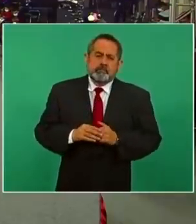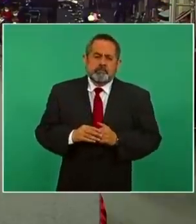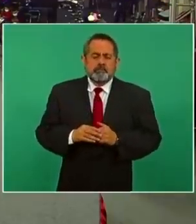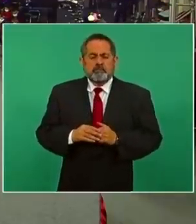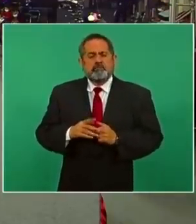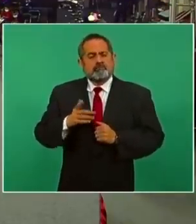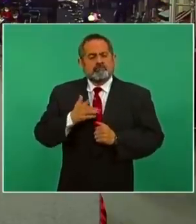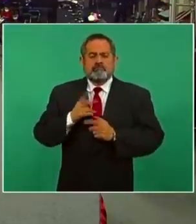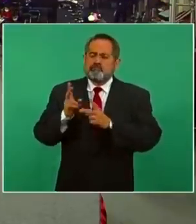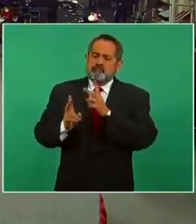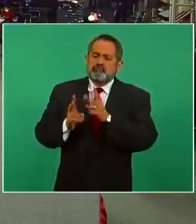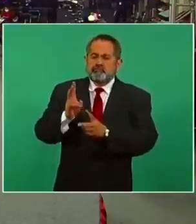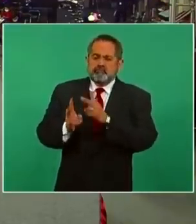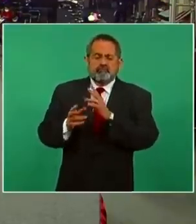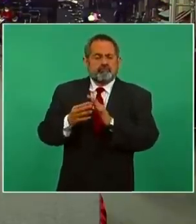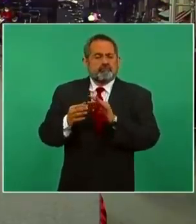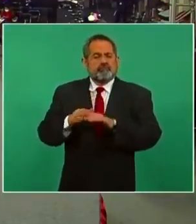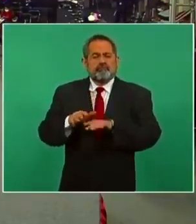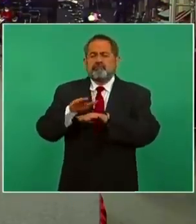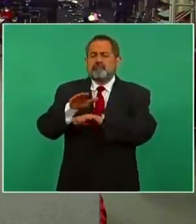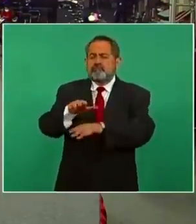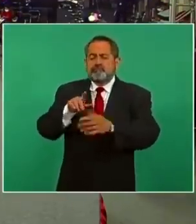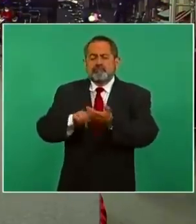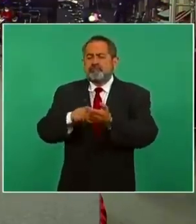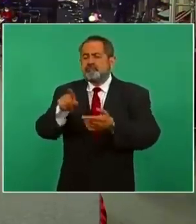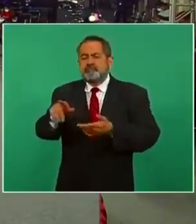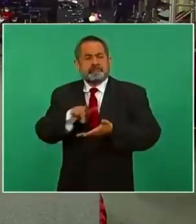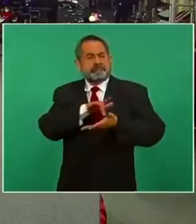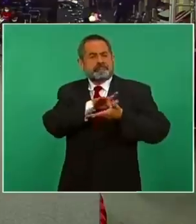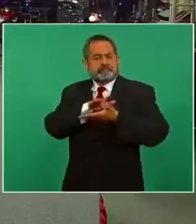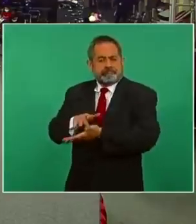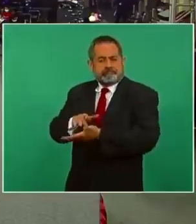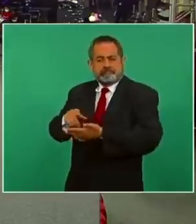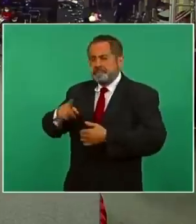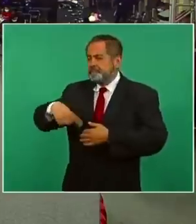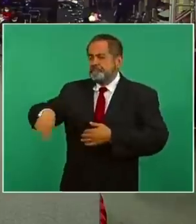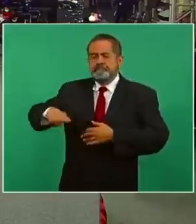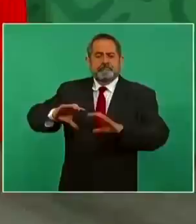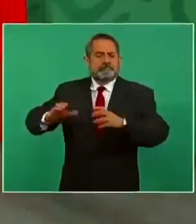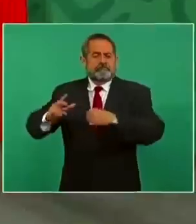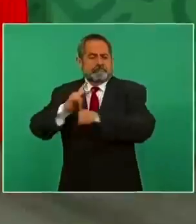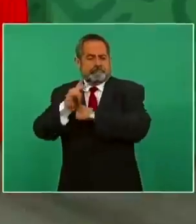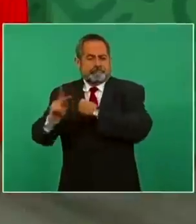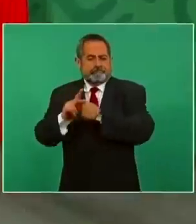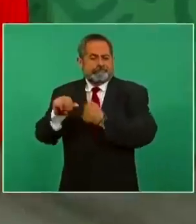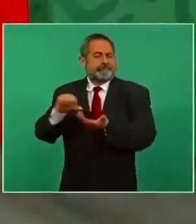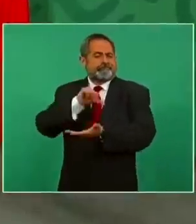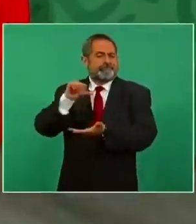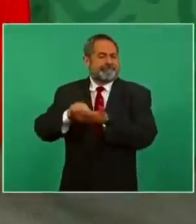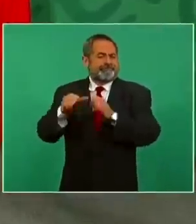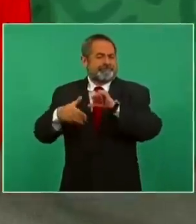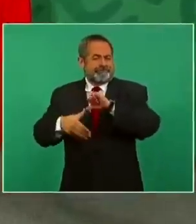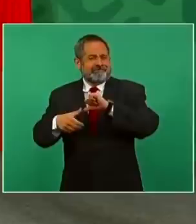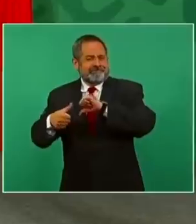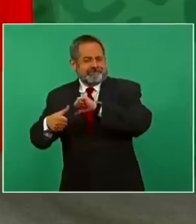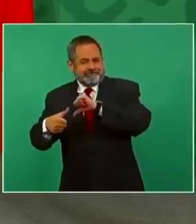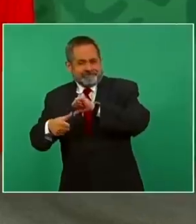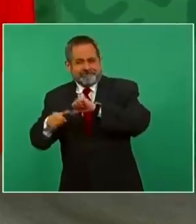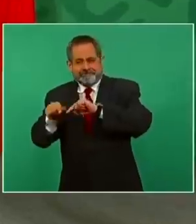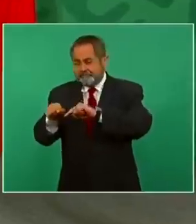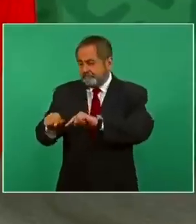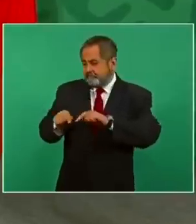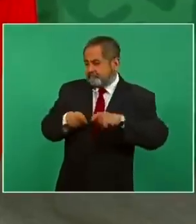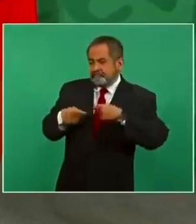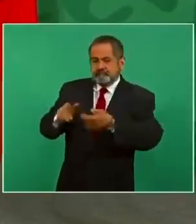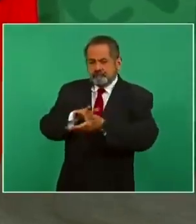Tratamos lo del apoyo a los países centroamericanos y